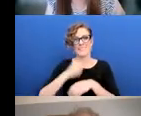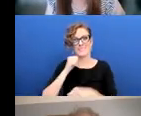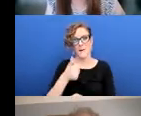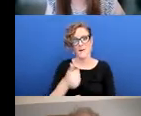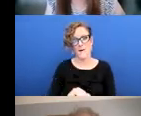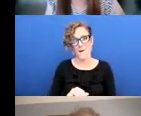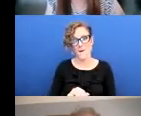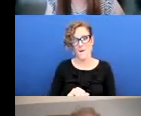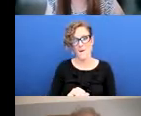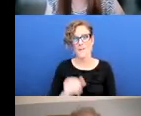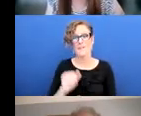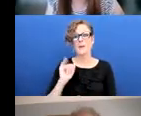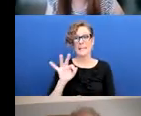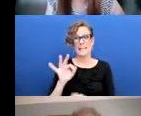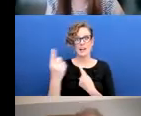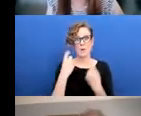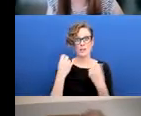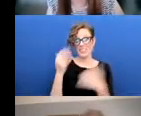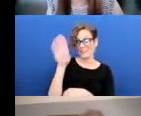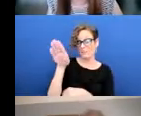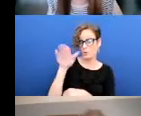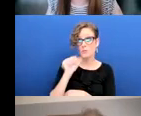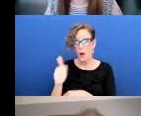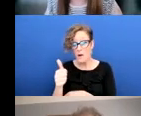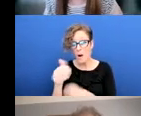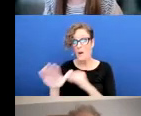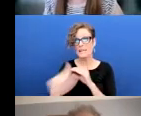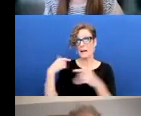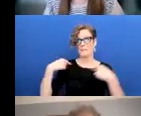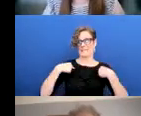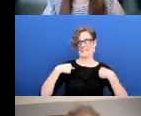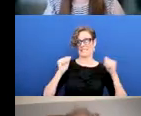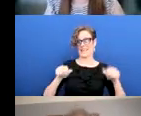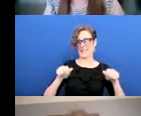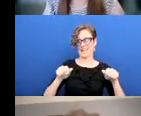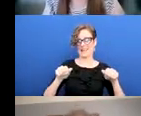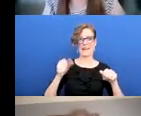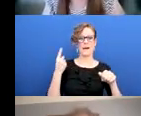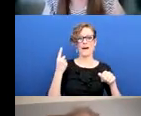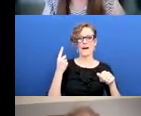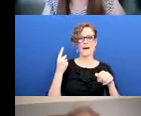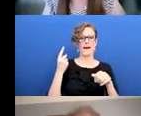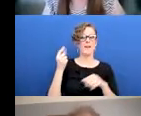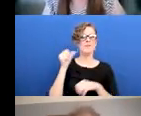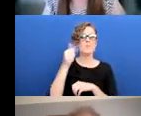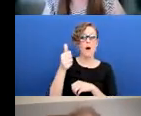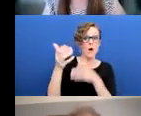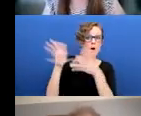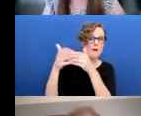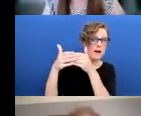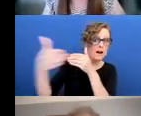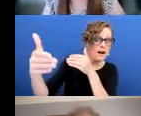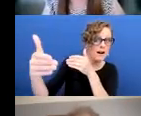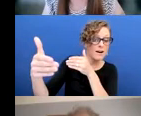Entonces, si pueden poner preguntas, yo estoy a punto de dejar esta organización en algunos días, pero